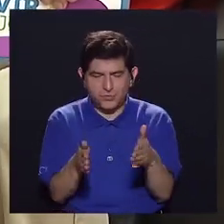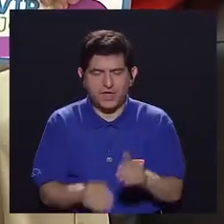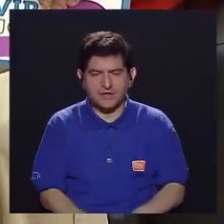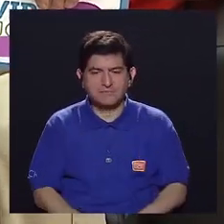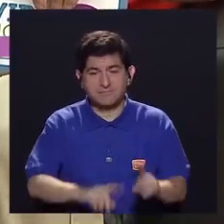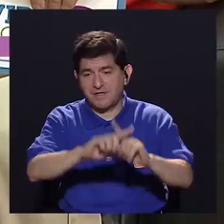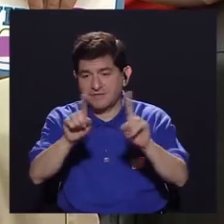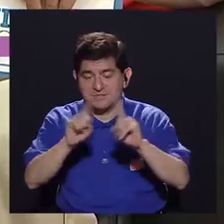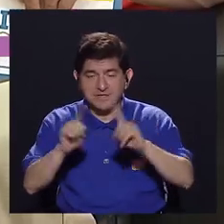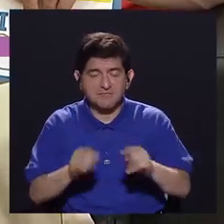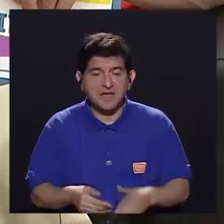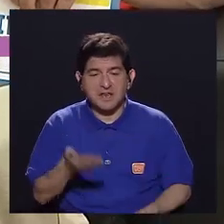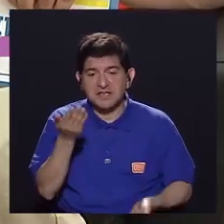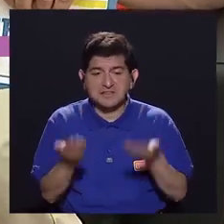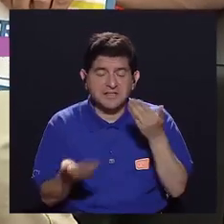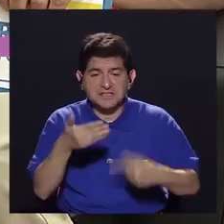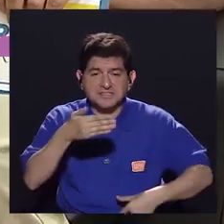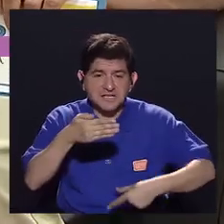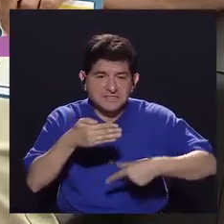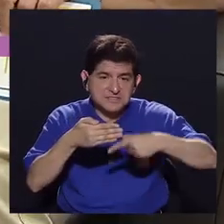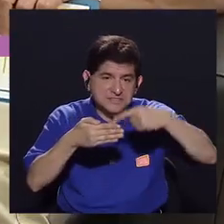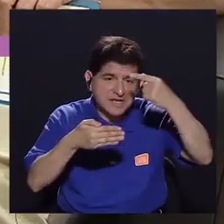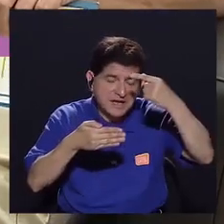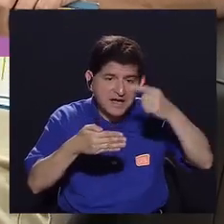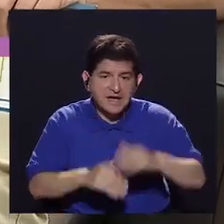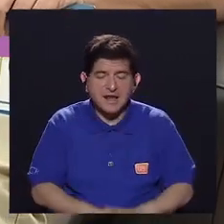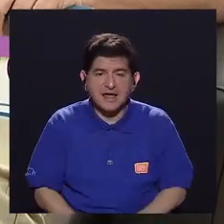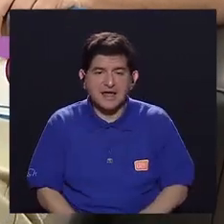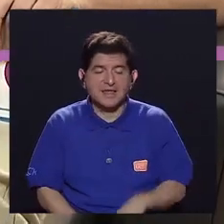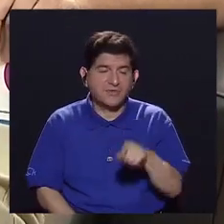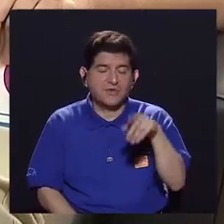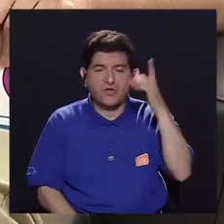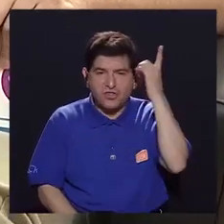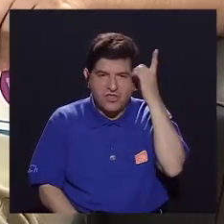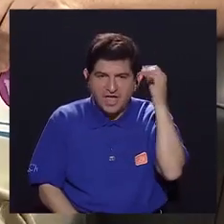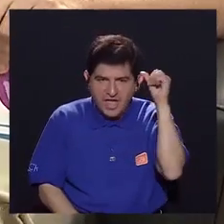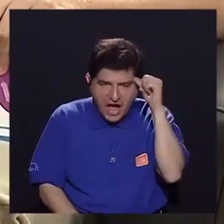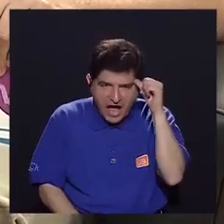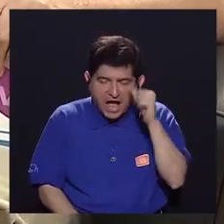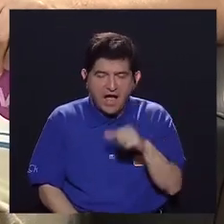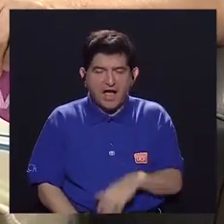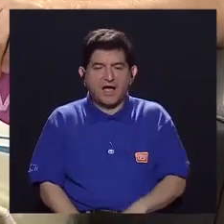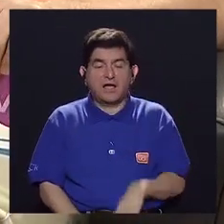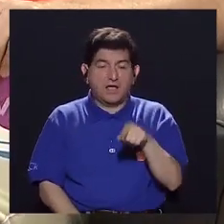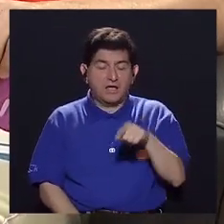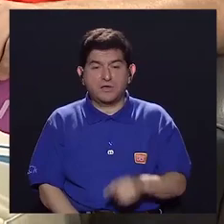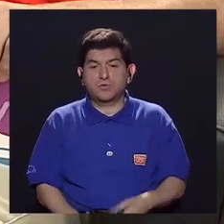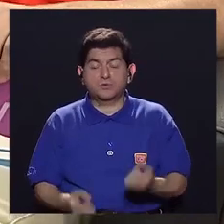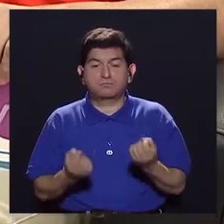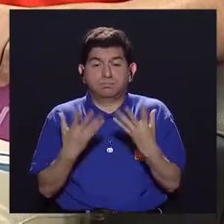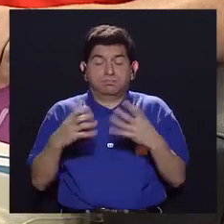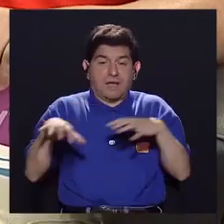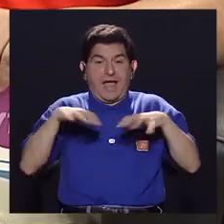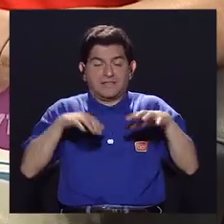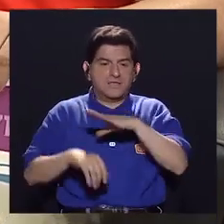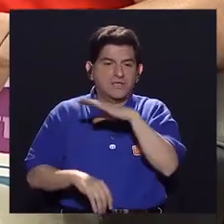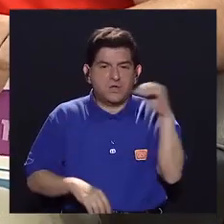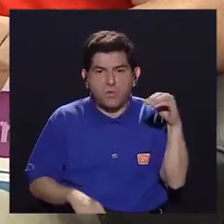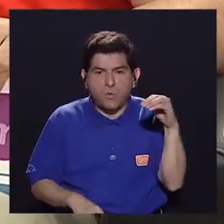respecto a estudiantes que tienen diferentes grados de déficit atencional,